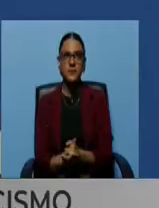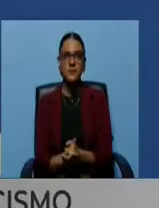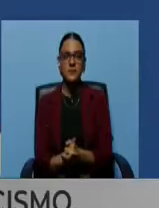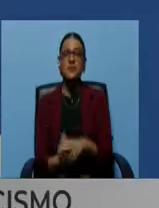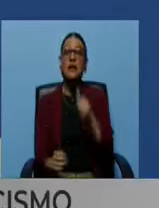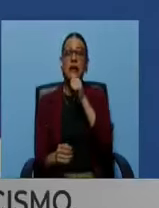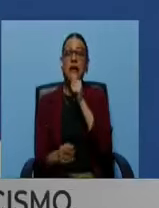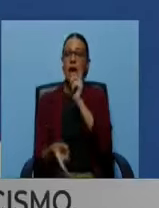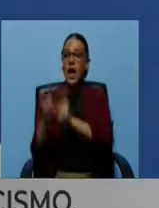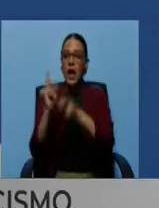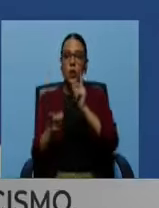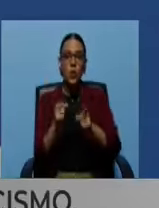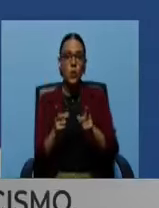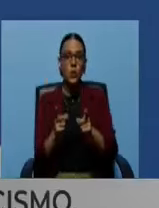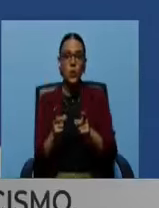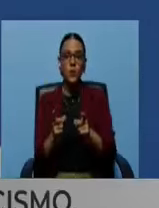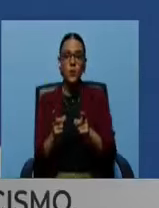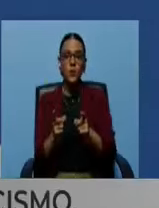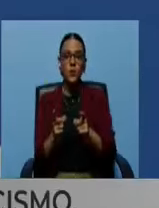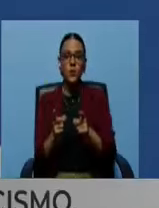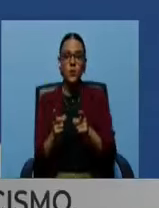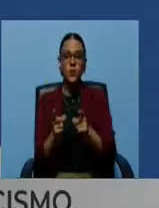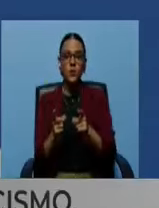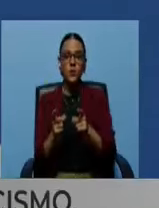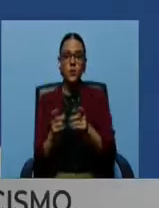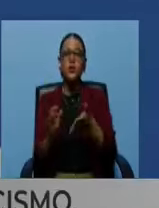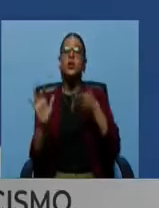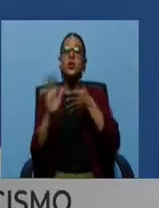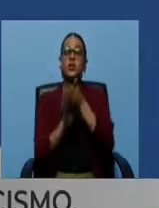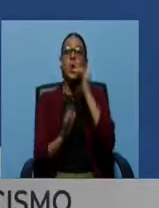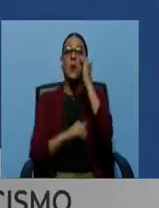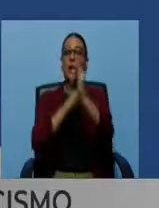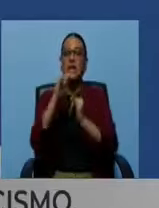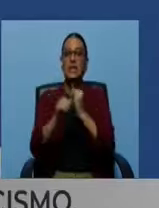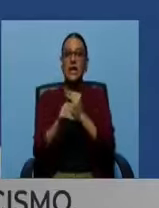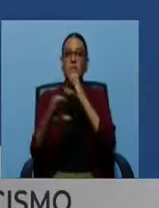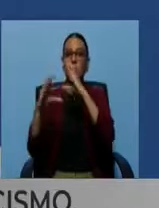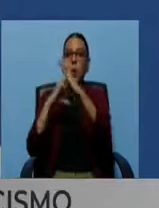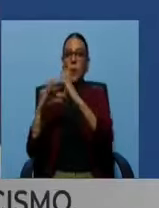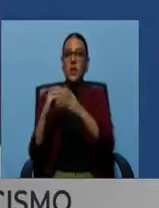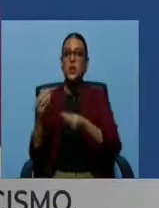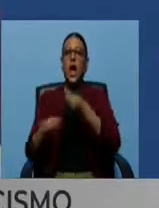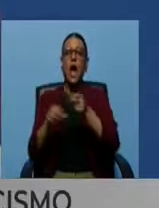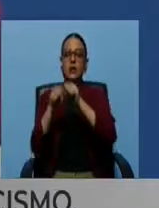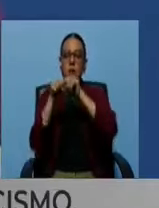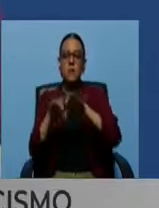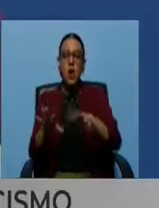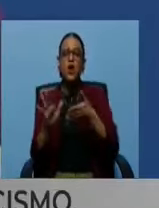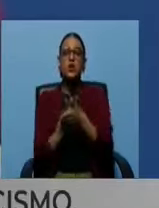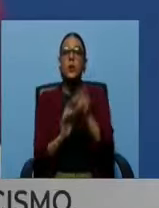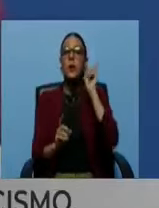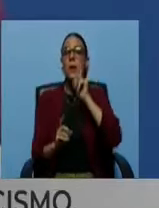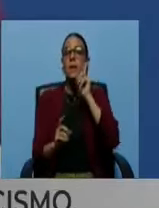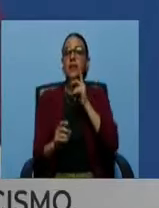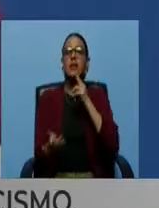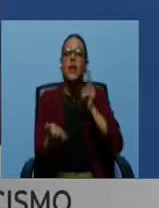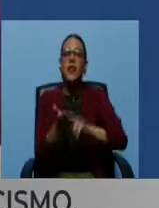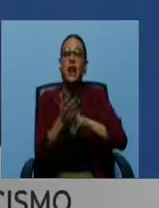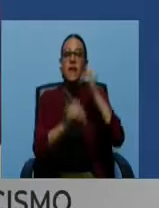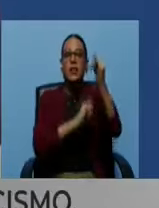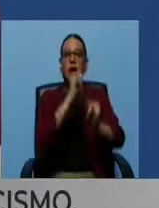quienes desde las transnacionales de la comunicación desvirtúan las realidades